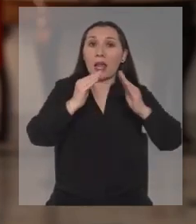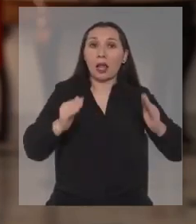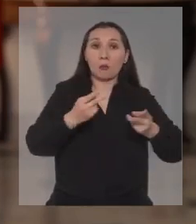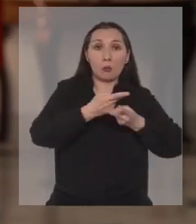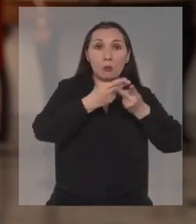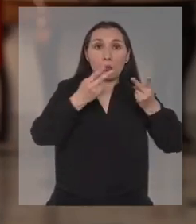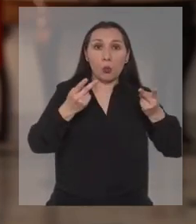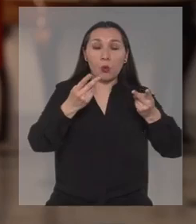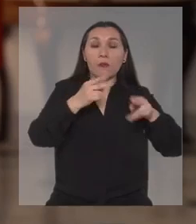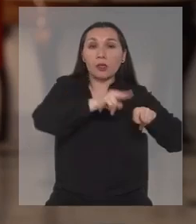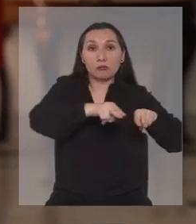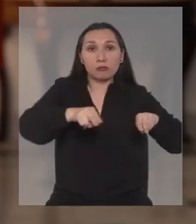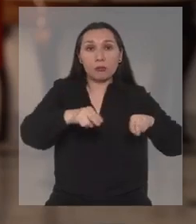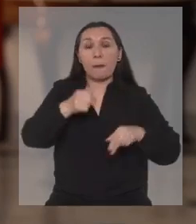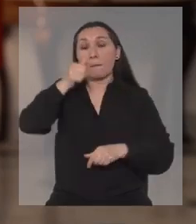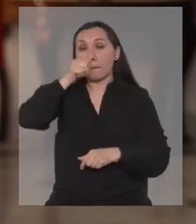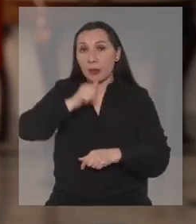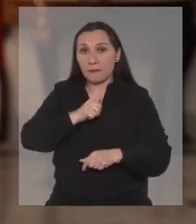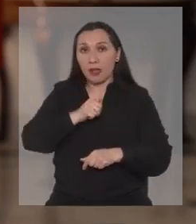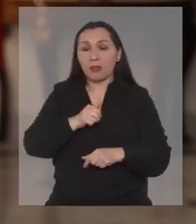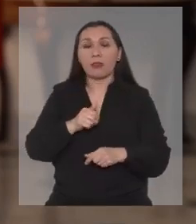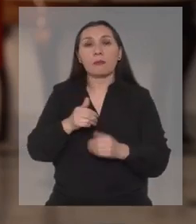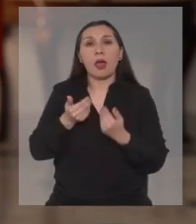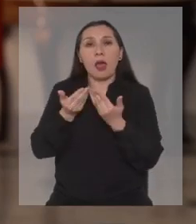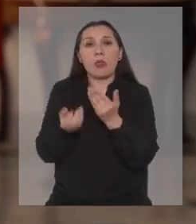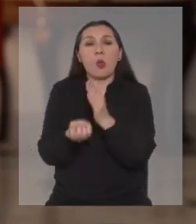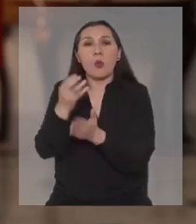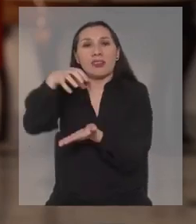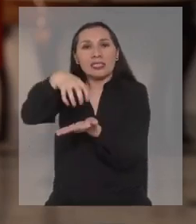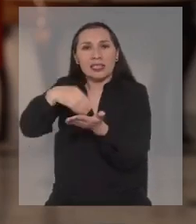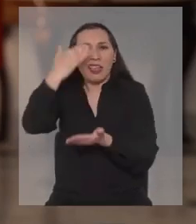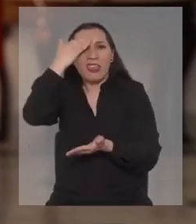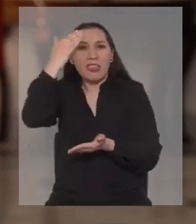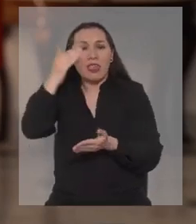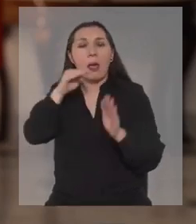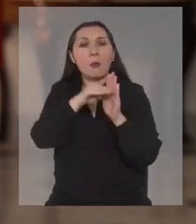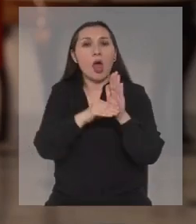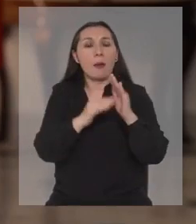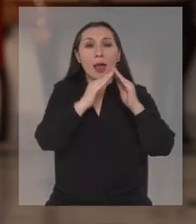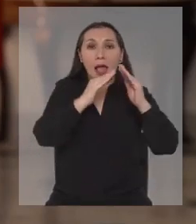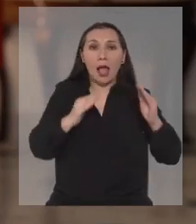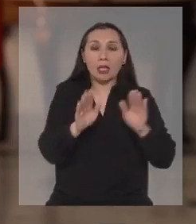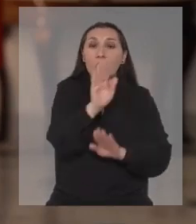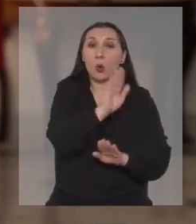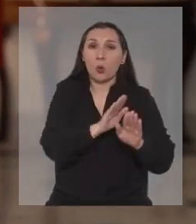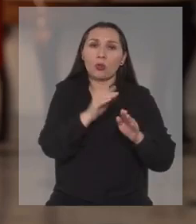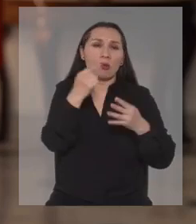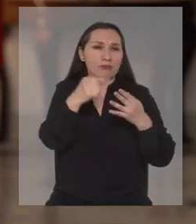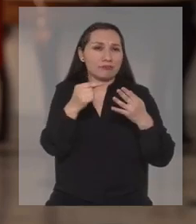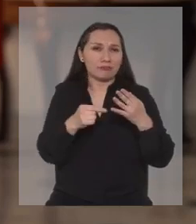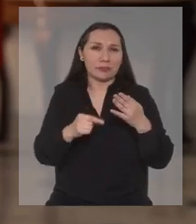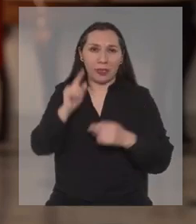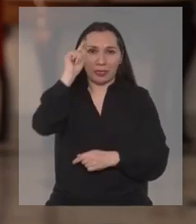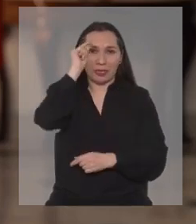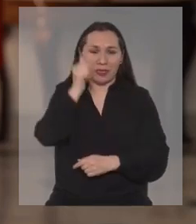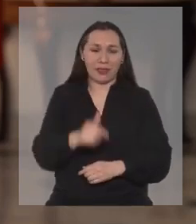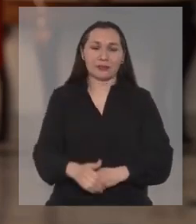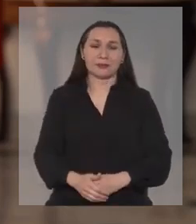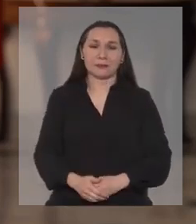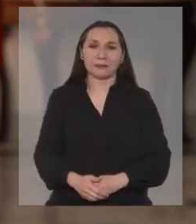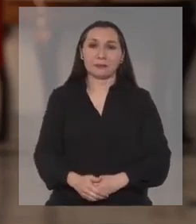las residencias públicas y privadas para crear centros diurnos y programas domiciliarios de cuidados entre otras